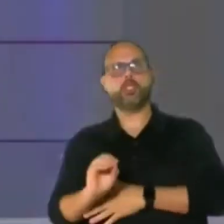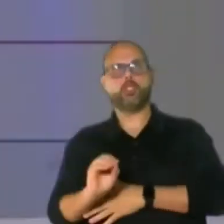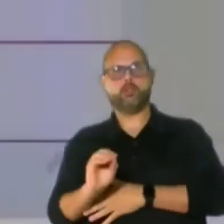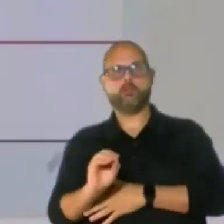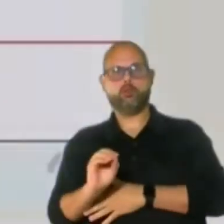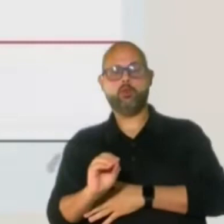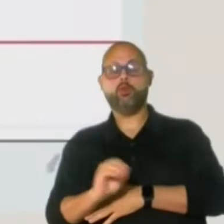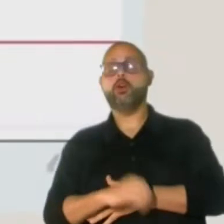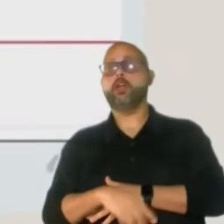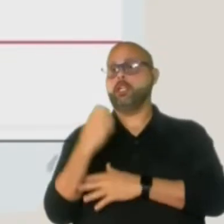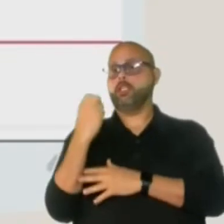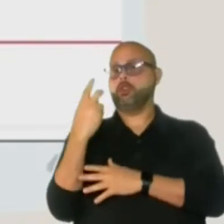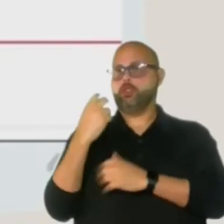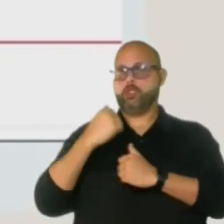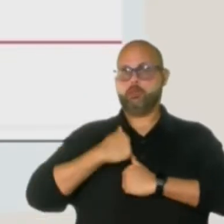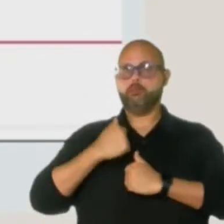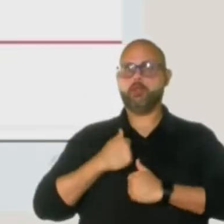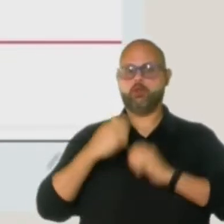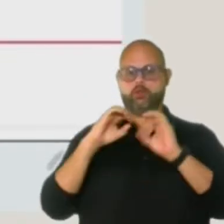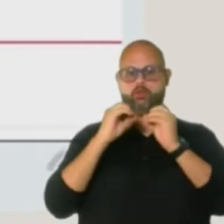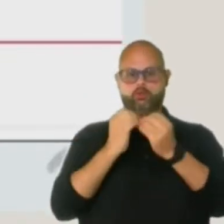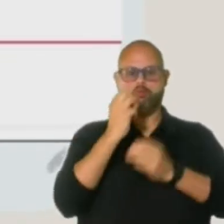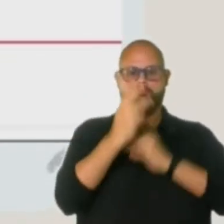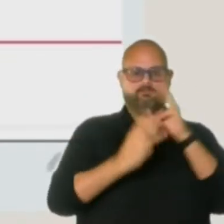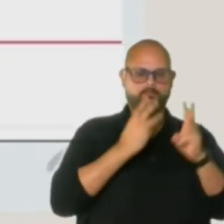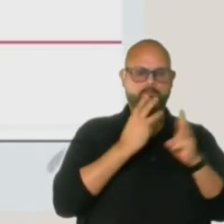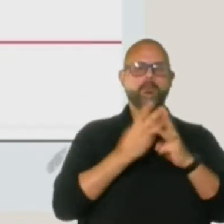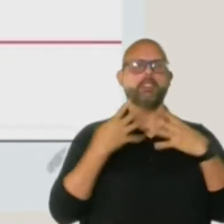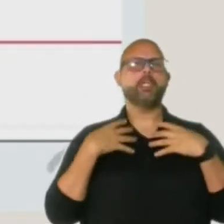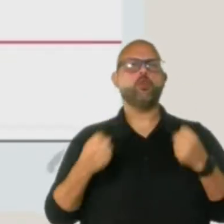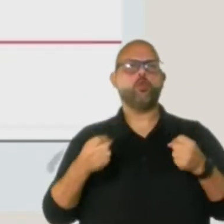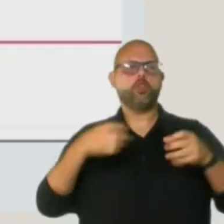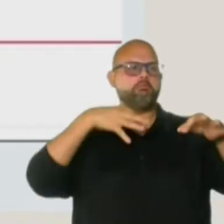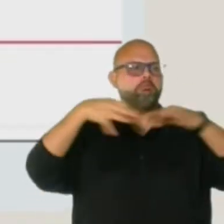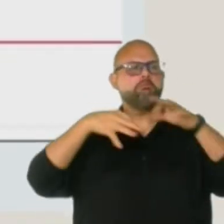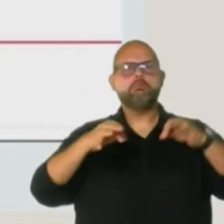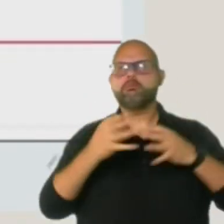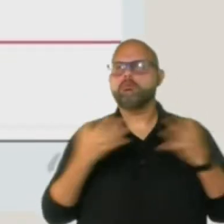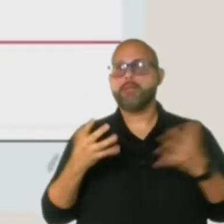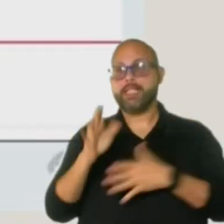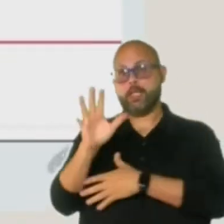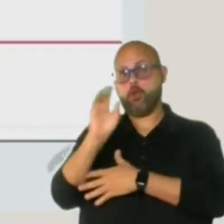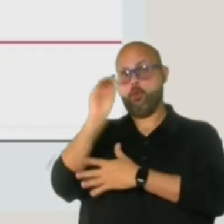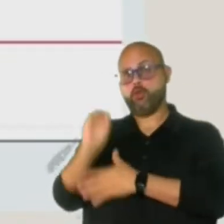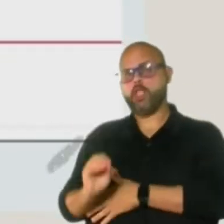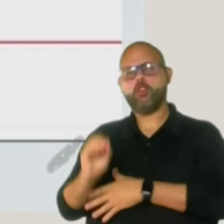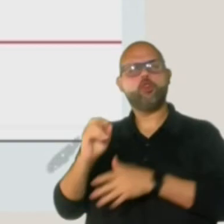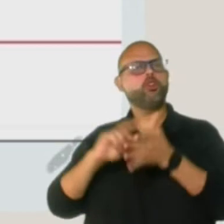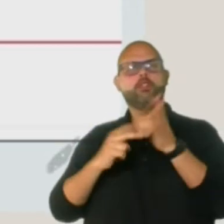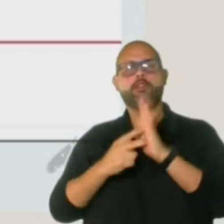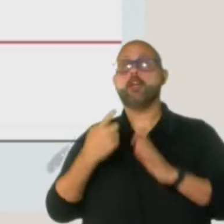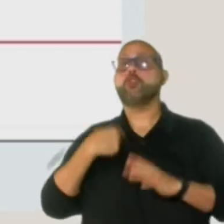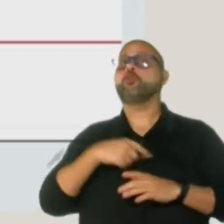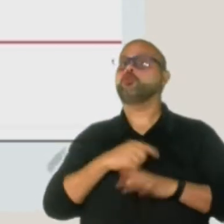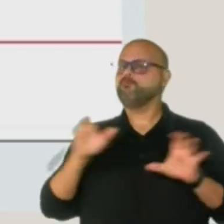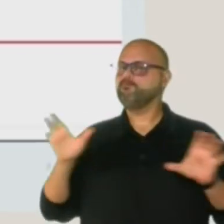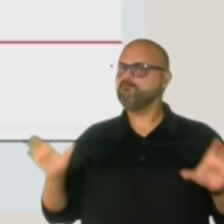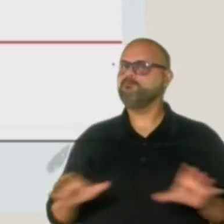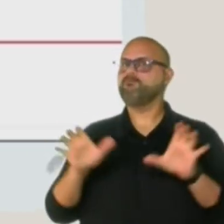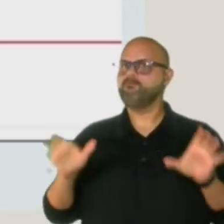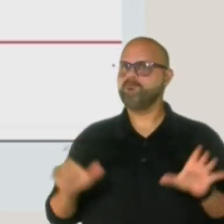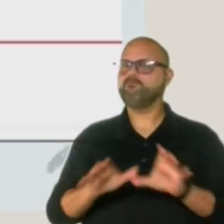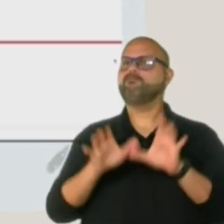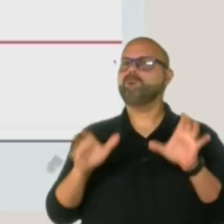mayo la Organización Mundial de la Salud nos describe que ese 5% nos indica que tenemos que tomar acción en cuanto a